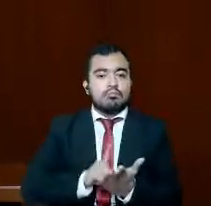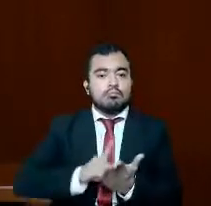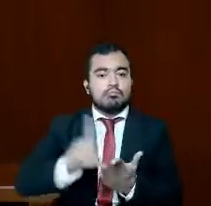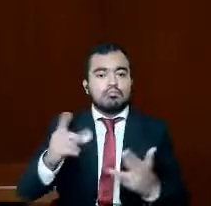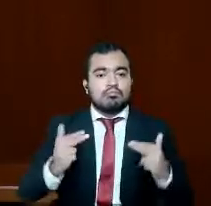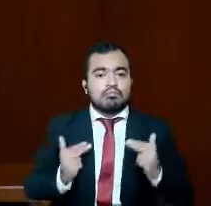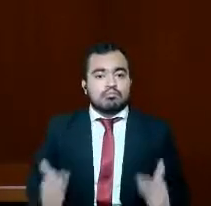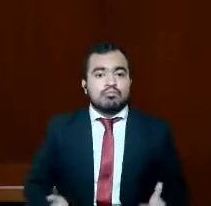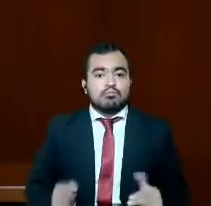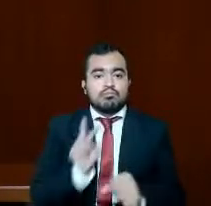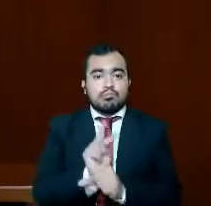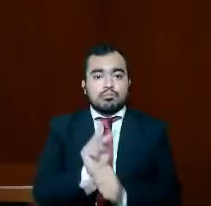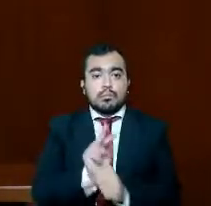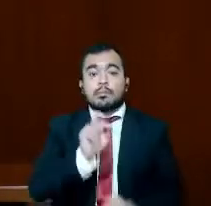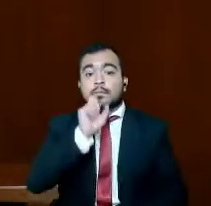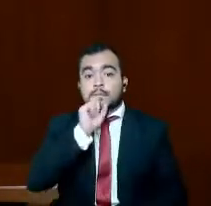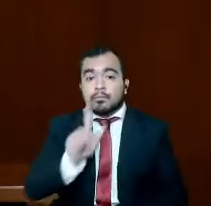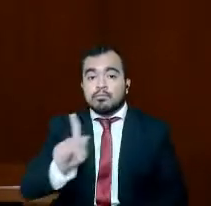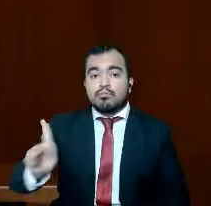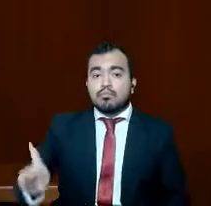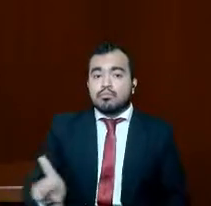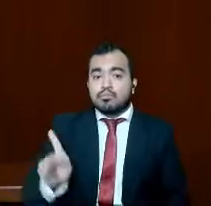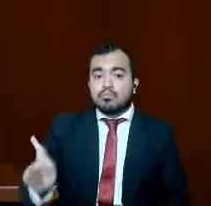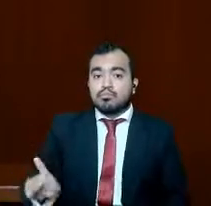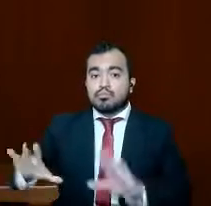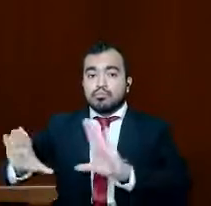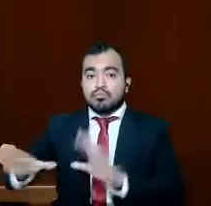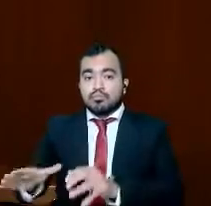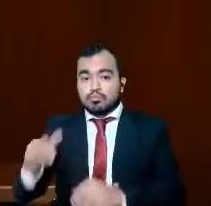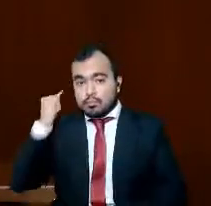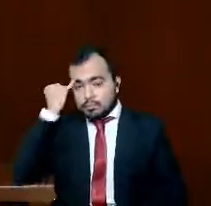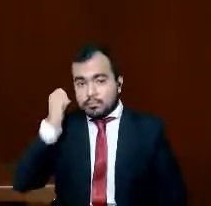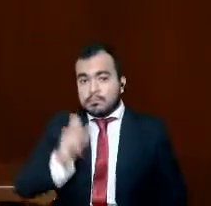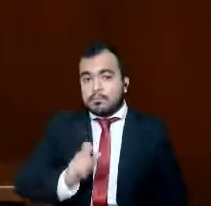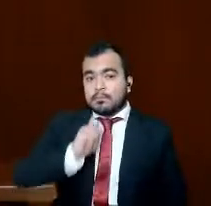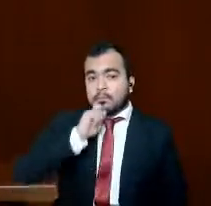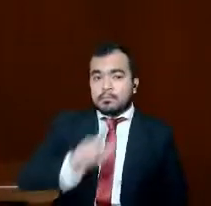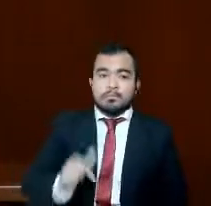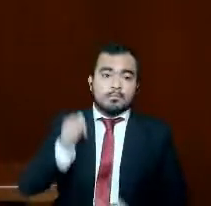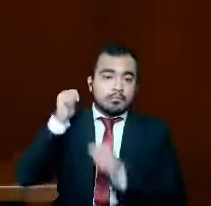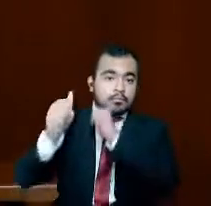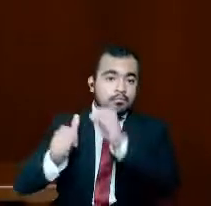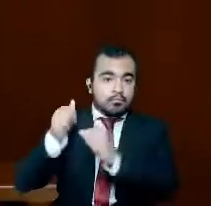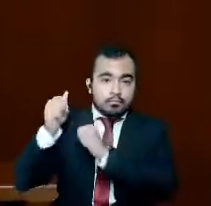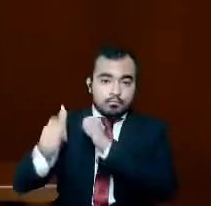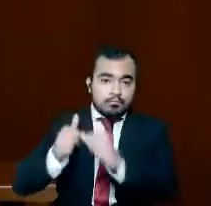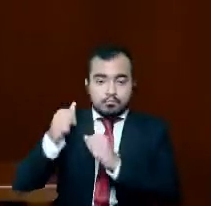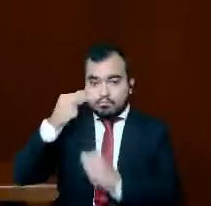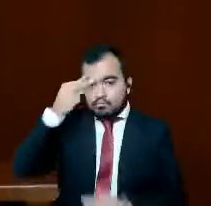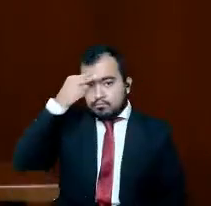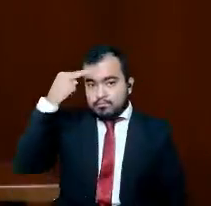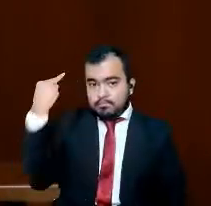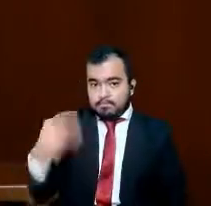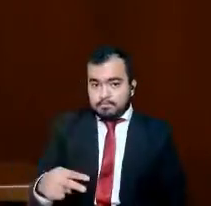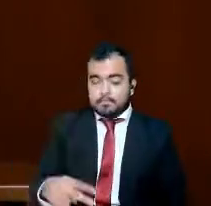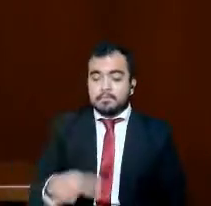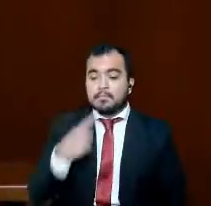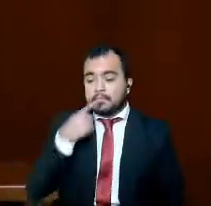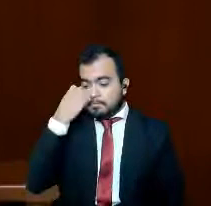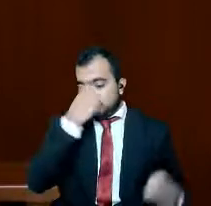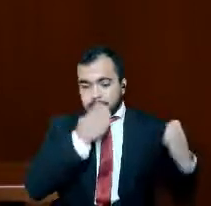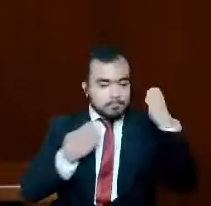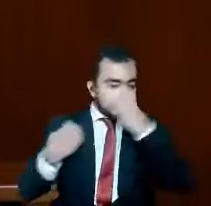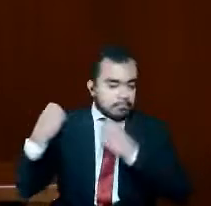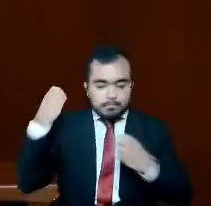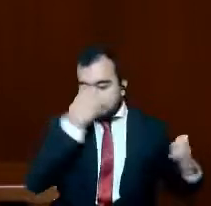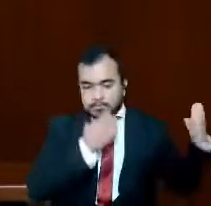de los pueblos y comunidades indígenas y afromexicanas. Para el análisis y dictamen de los informes